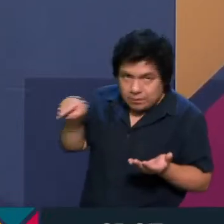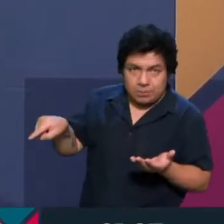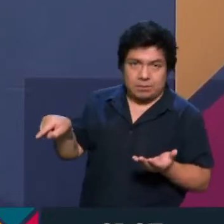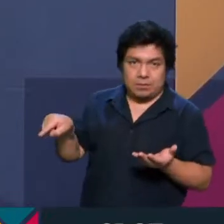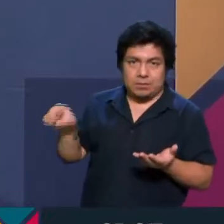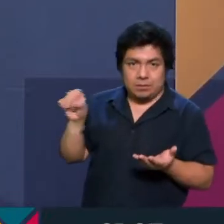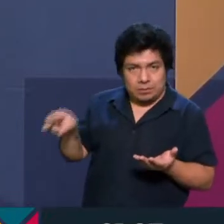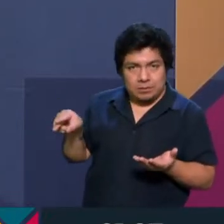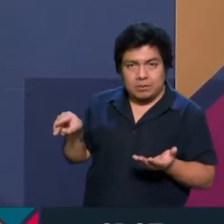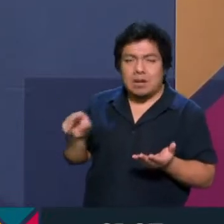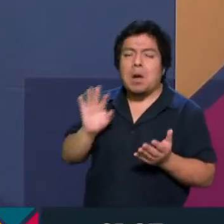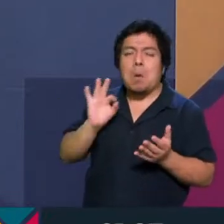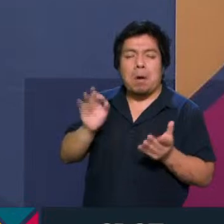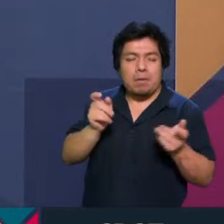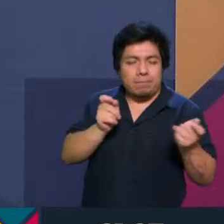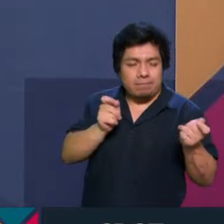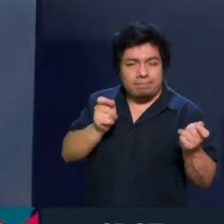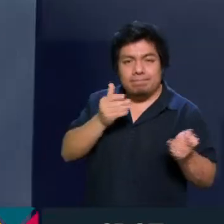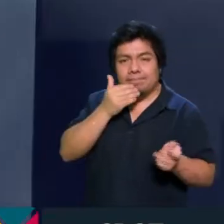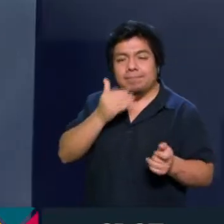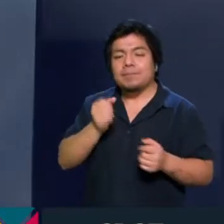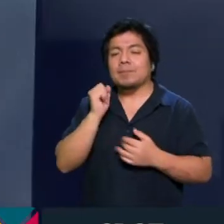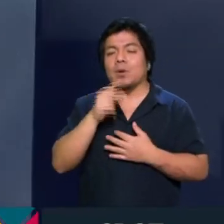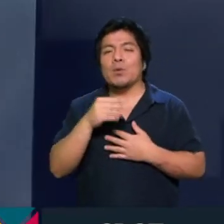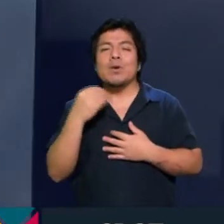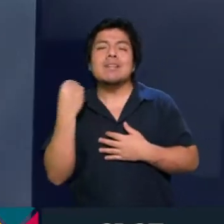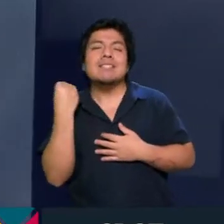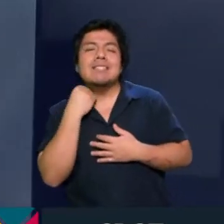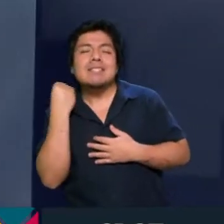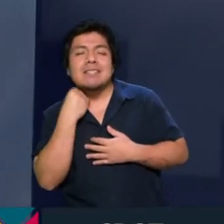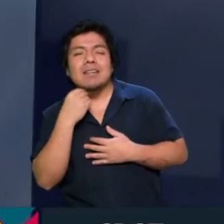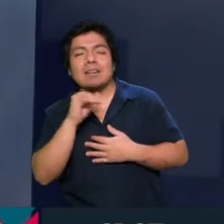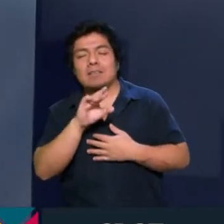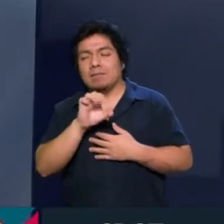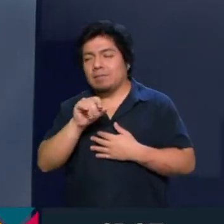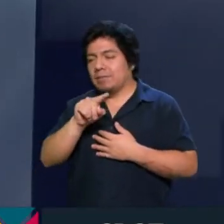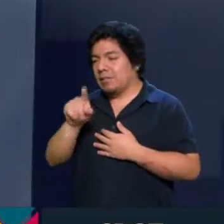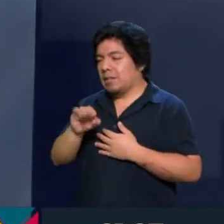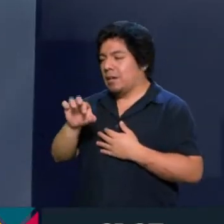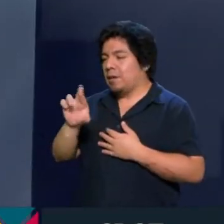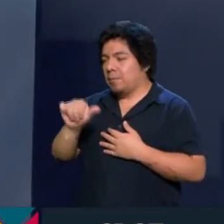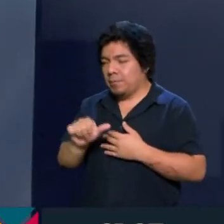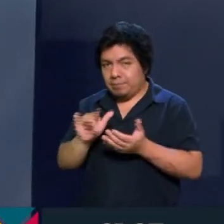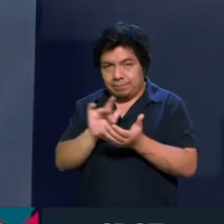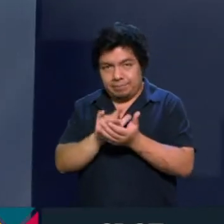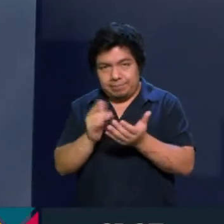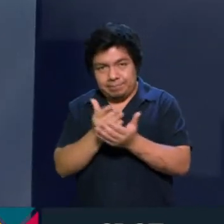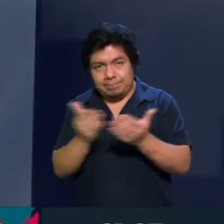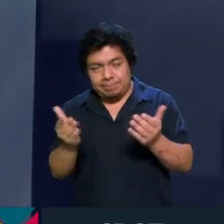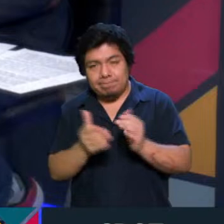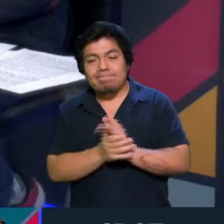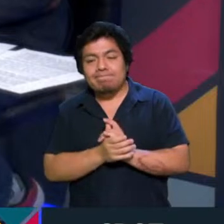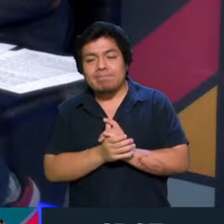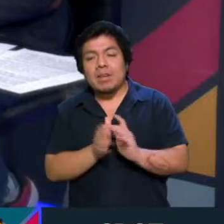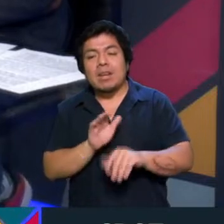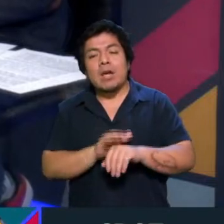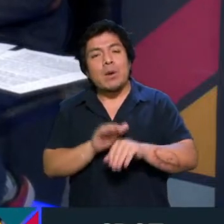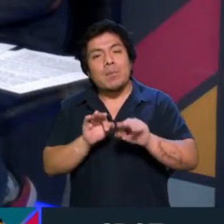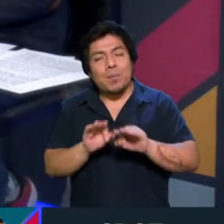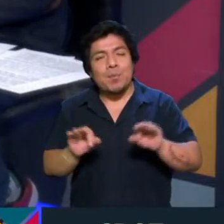ser bien manejado. Perfecto, abogado. Pues es Israel Zamora. Muchísimas gracias por sus palabras y sobre